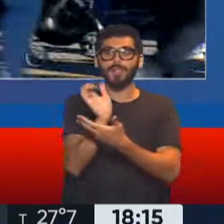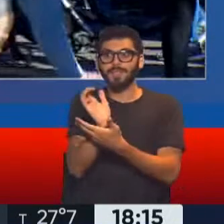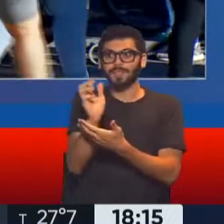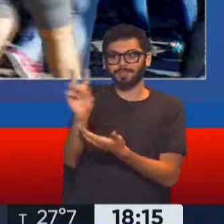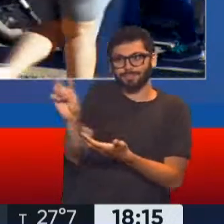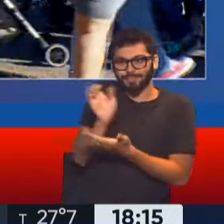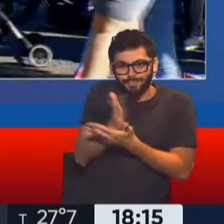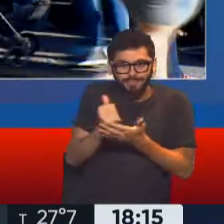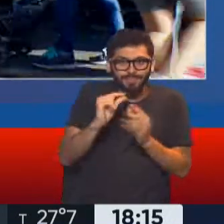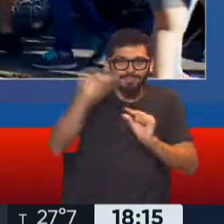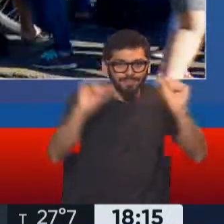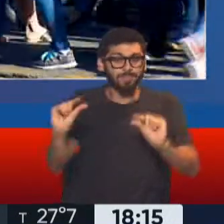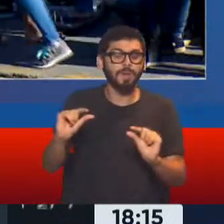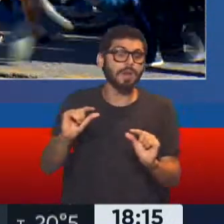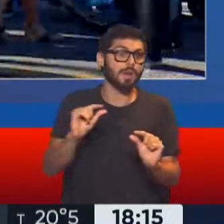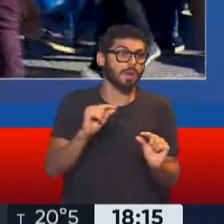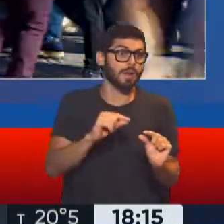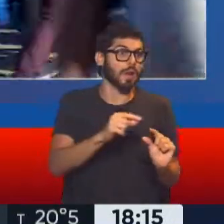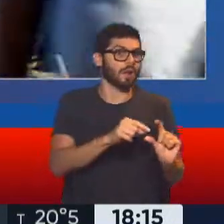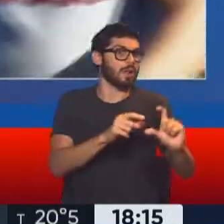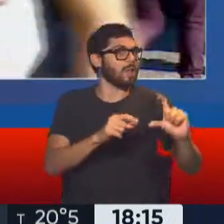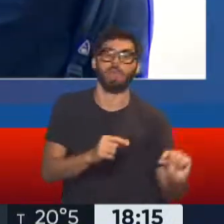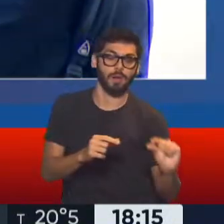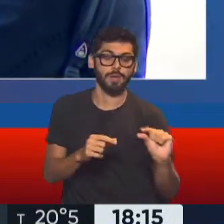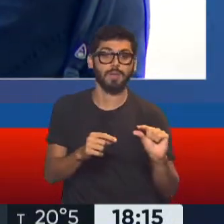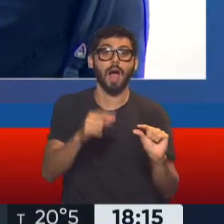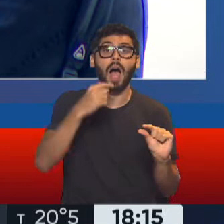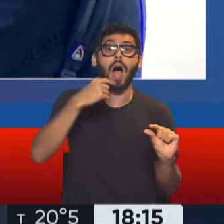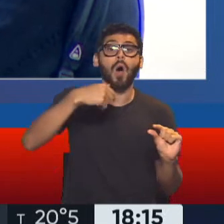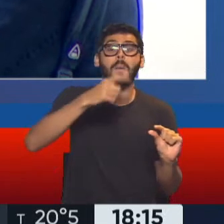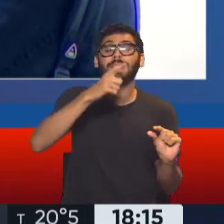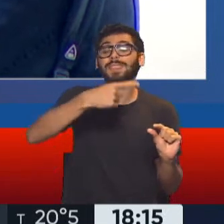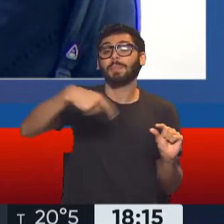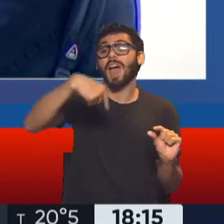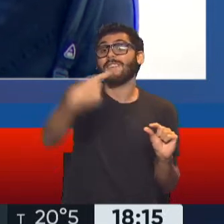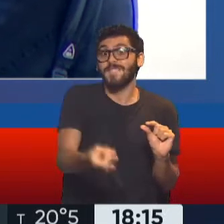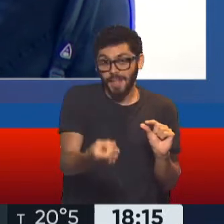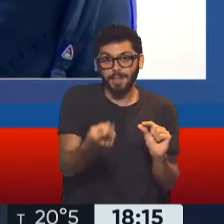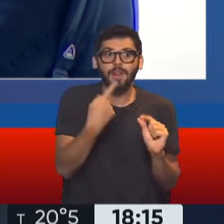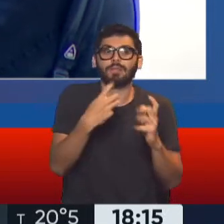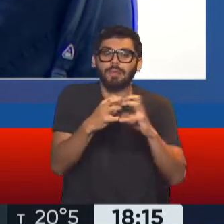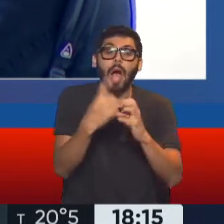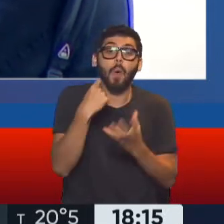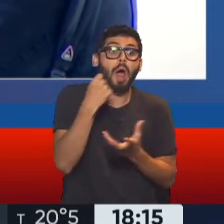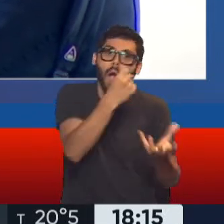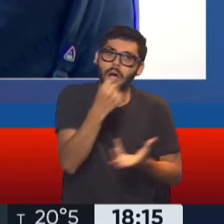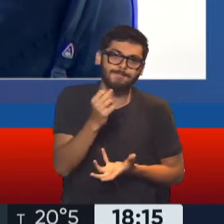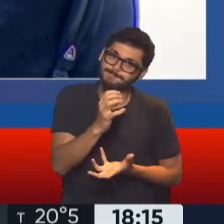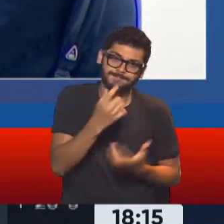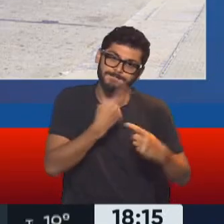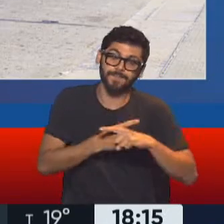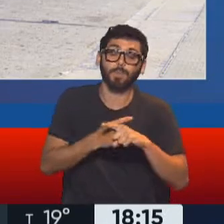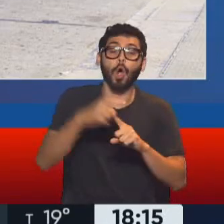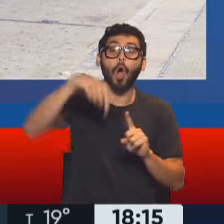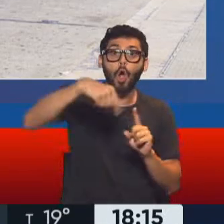abre otro con los subsidios al transporte. La semana que viene habría algunas reuniones para empezar ya a hablar de esa transferencia, pero quien habló fue justamente el